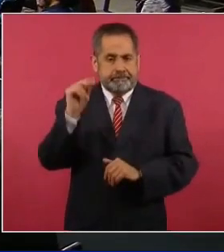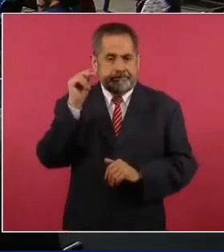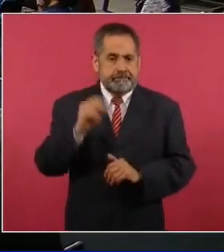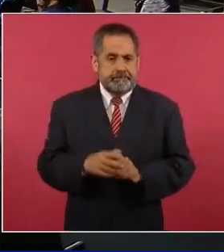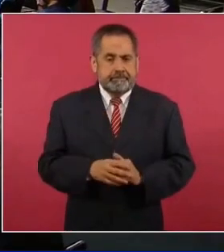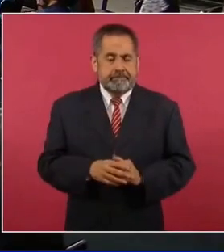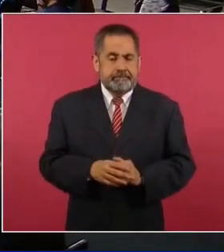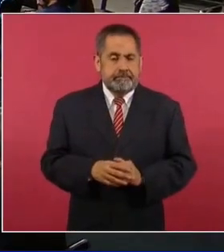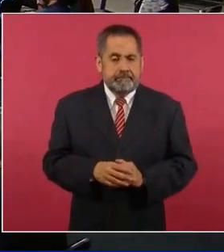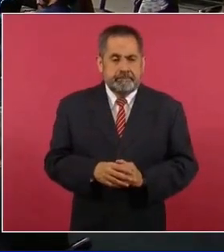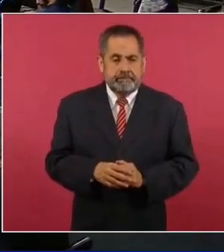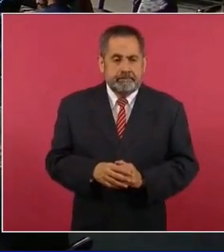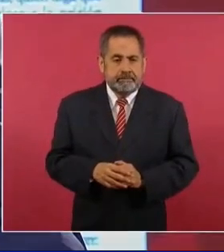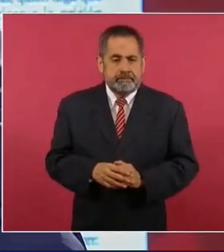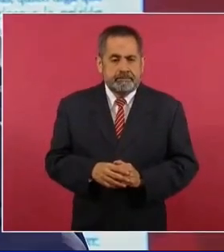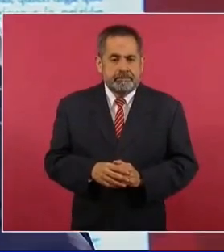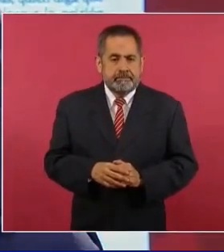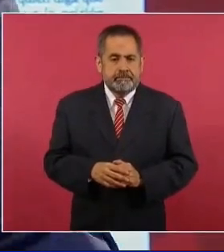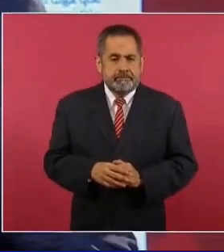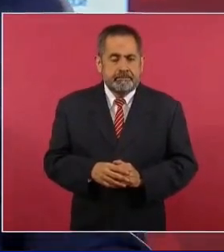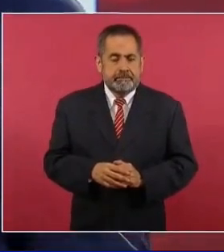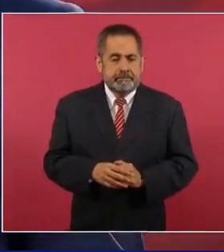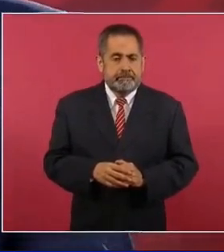Este oficio